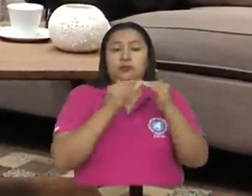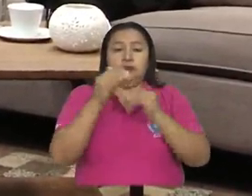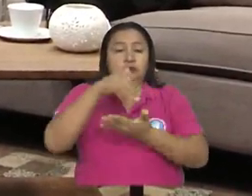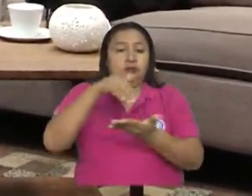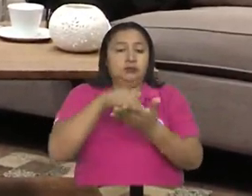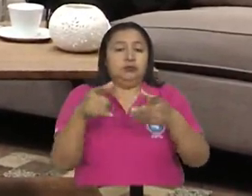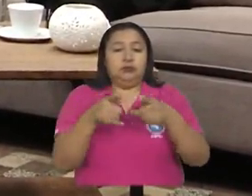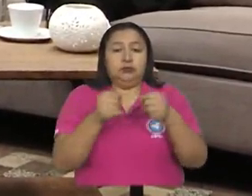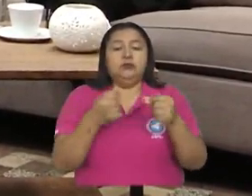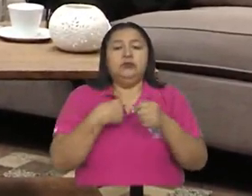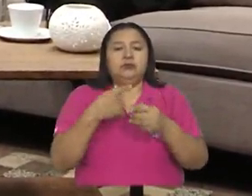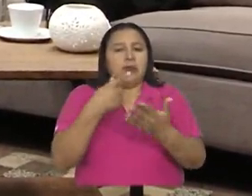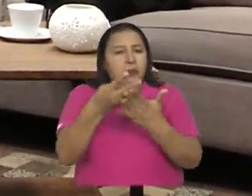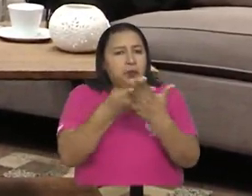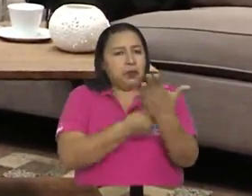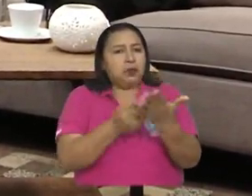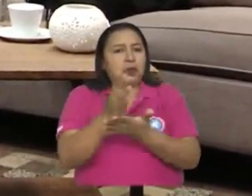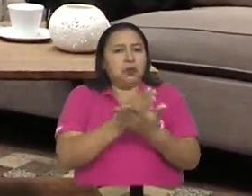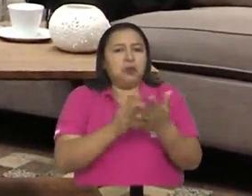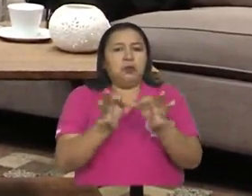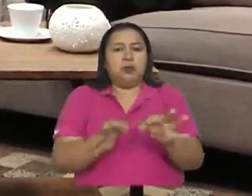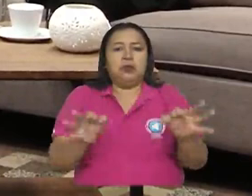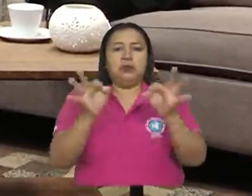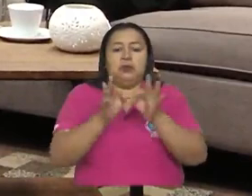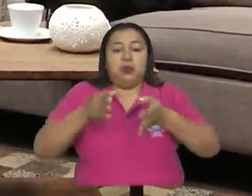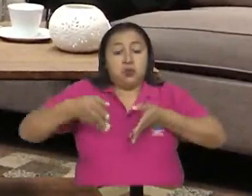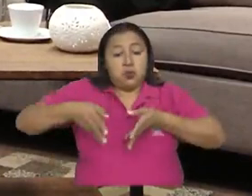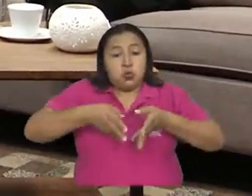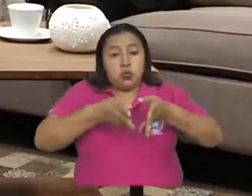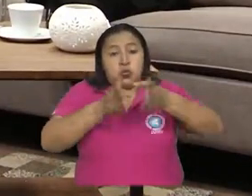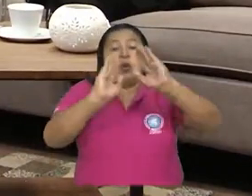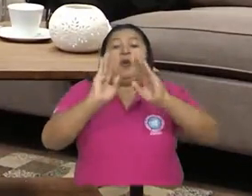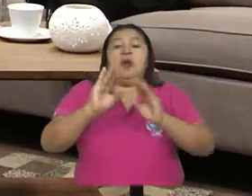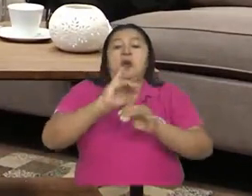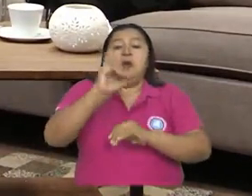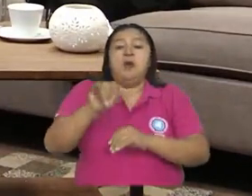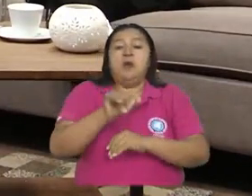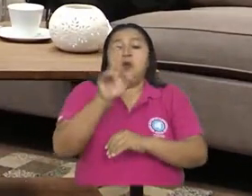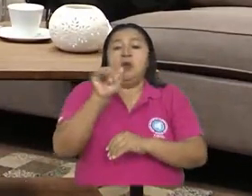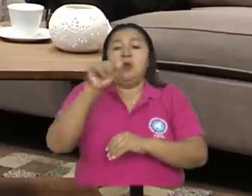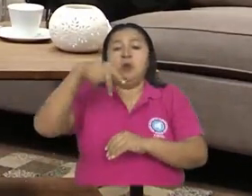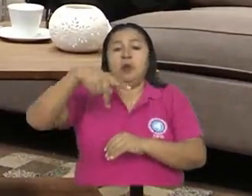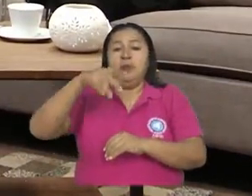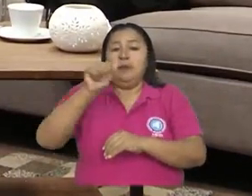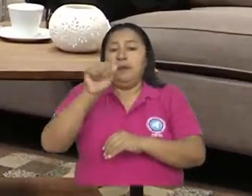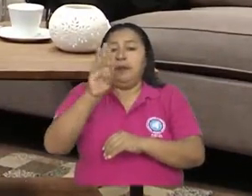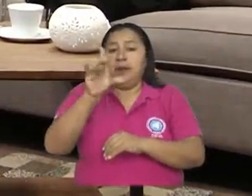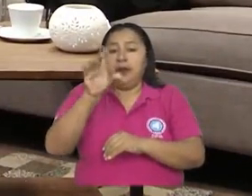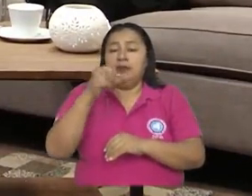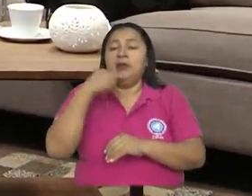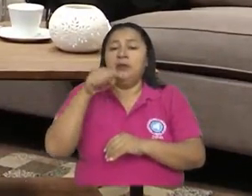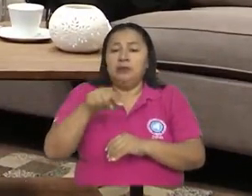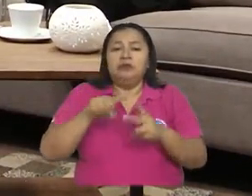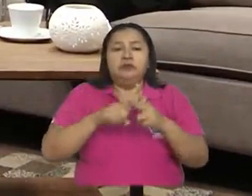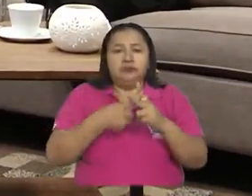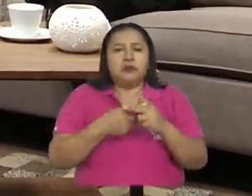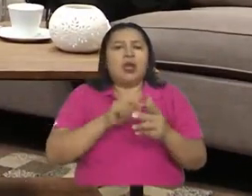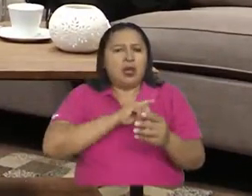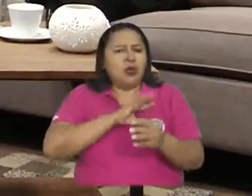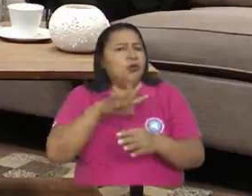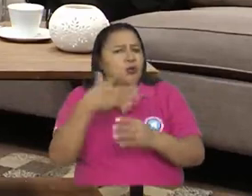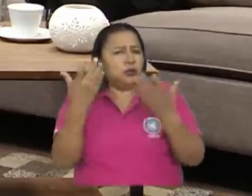que eclipsan la atención, uno de ellos la pista Juan Pablo. Inicio, sé que el presupuesto contempla otros aspectos, pero le consulto a partir de esta realidad porque entiendo